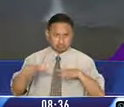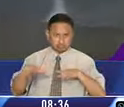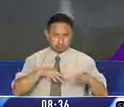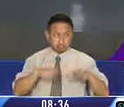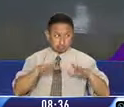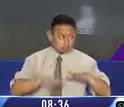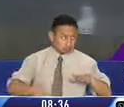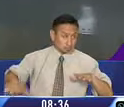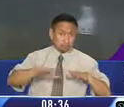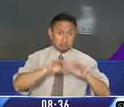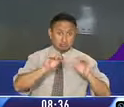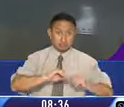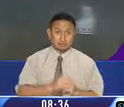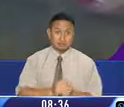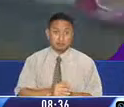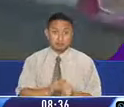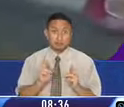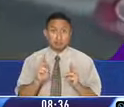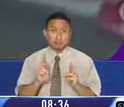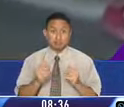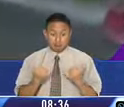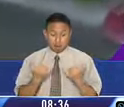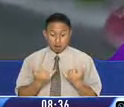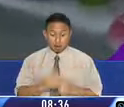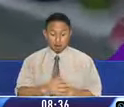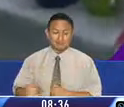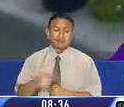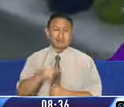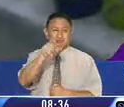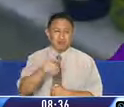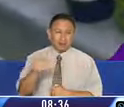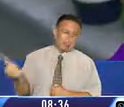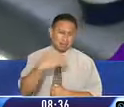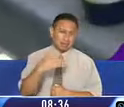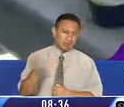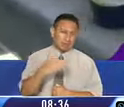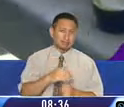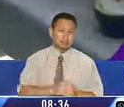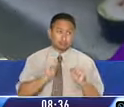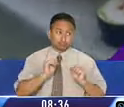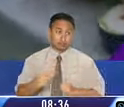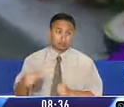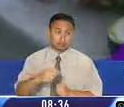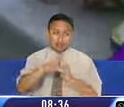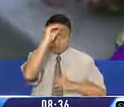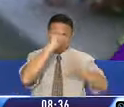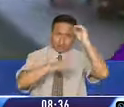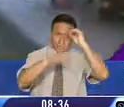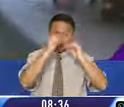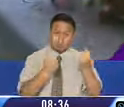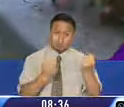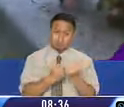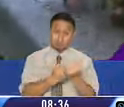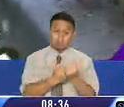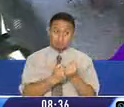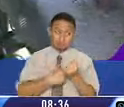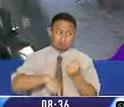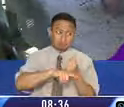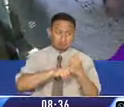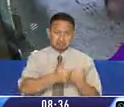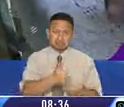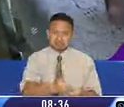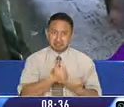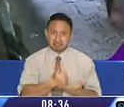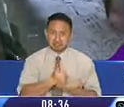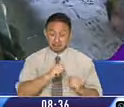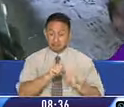tenemos, ojalá se pueda incentivar a la ciudadanía para que logre apoyarse en este tipo de actividades y poder podamos